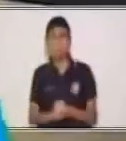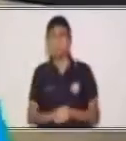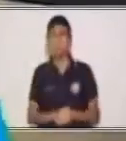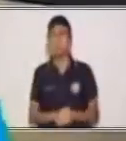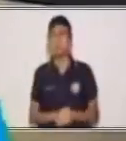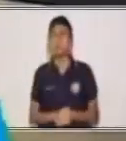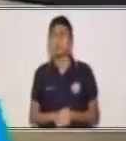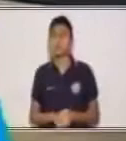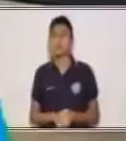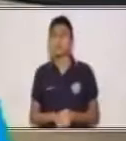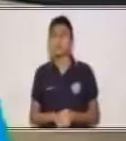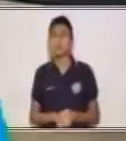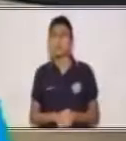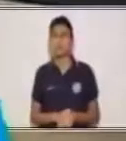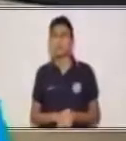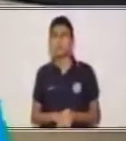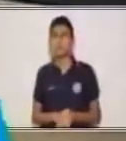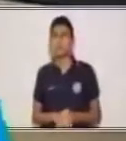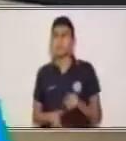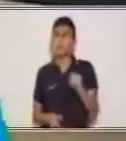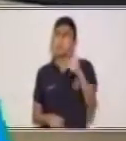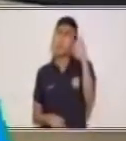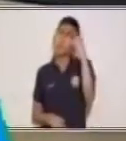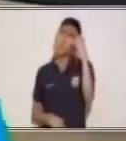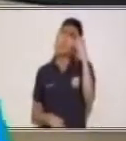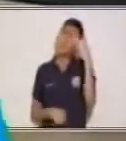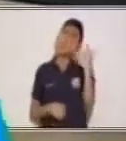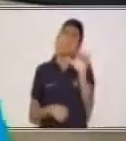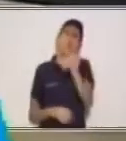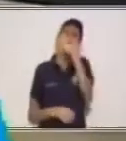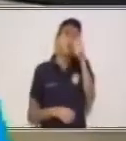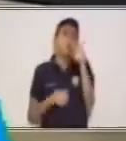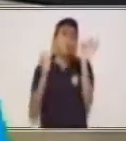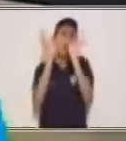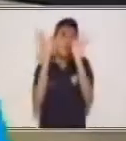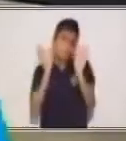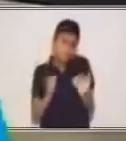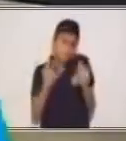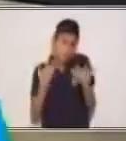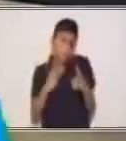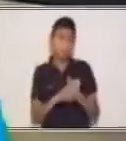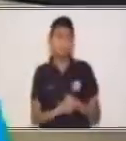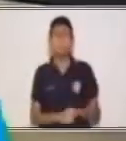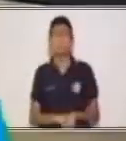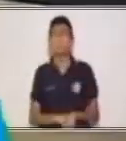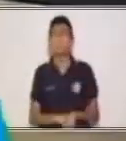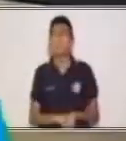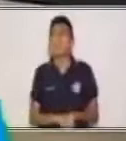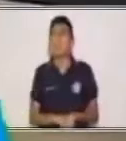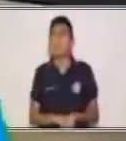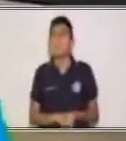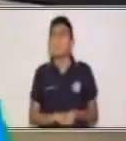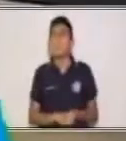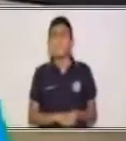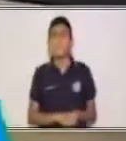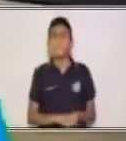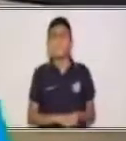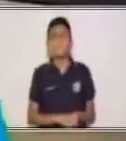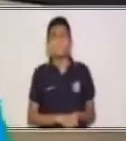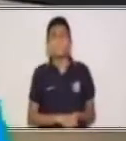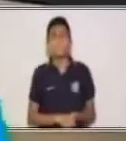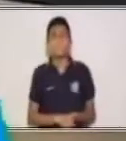por aquí y vamos a pensar en otro tipo de sujeto. Hay sujetos también en los que